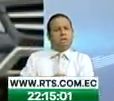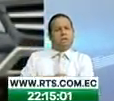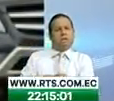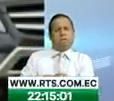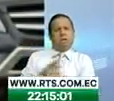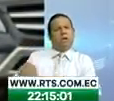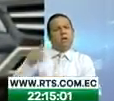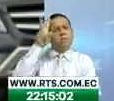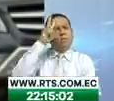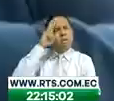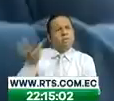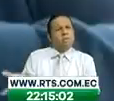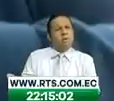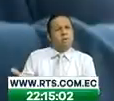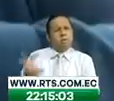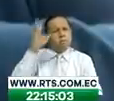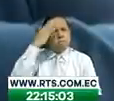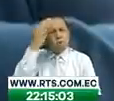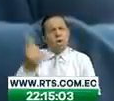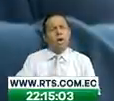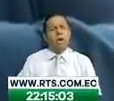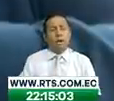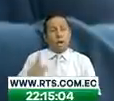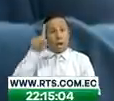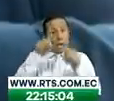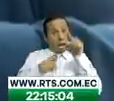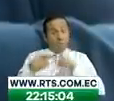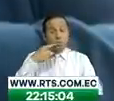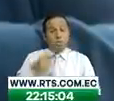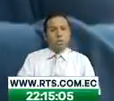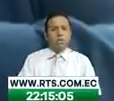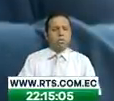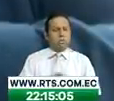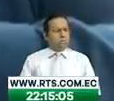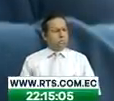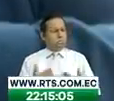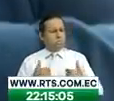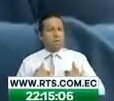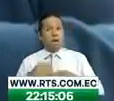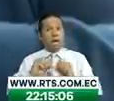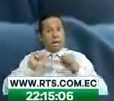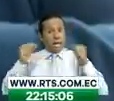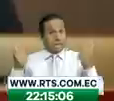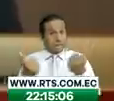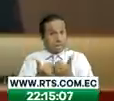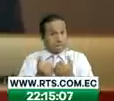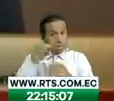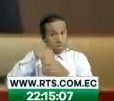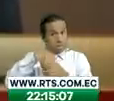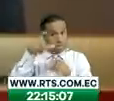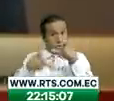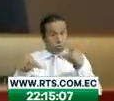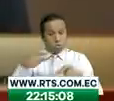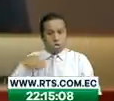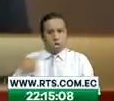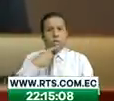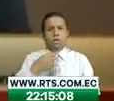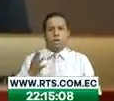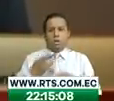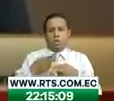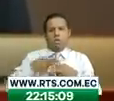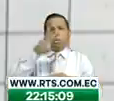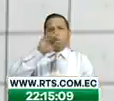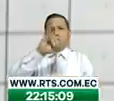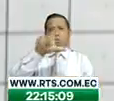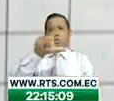utilizados de forma cuestionable. Algo que fue totalmente rechazado por los mencionados. Fabricio Villamar, uno de ellos,